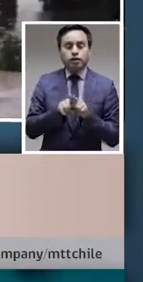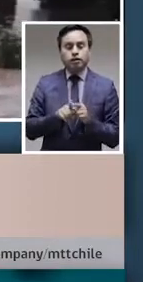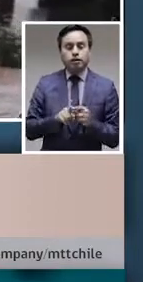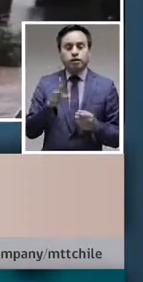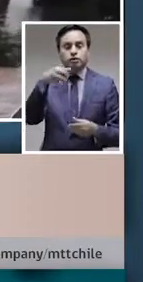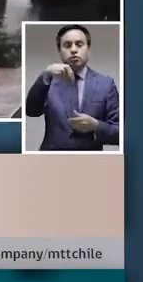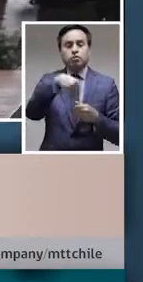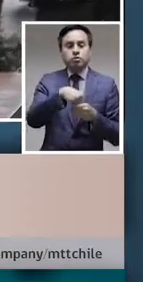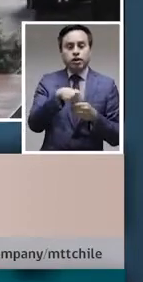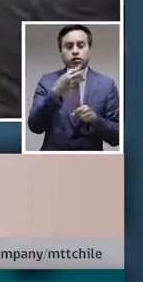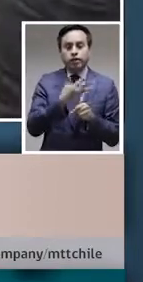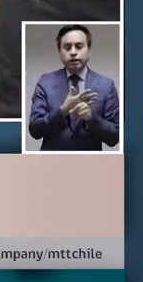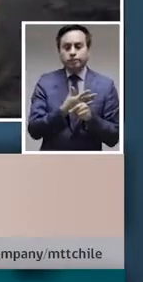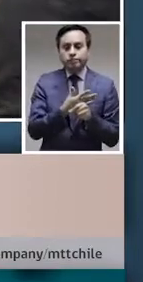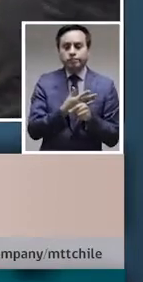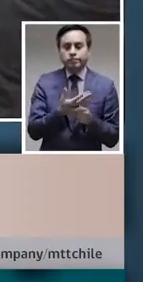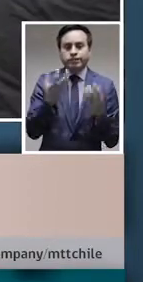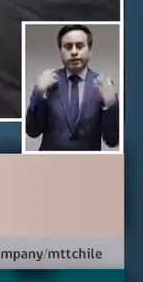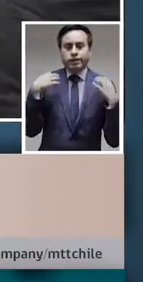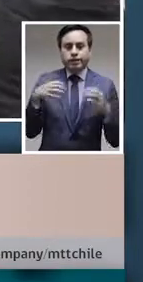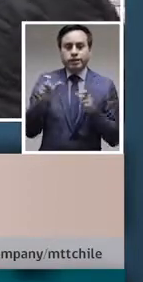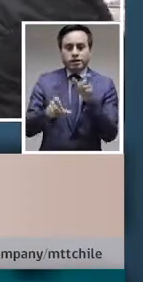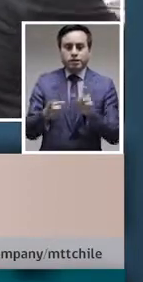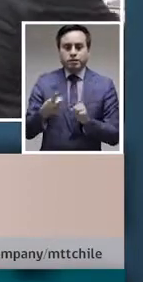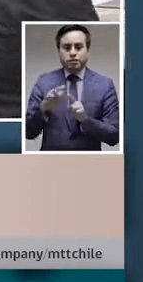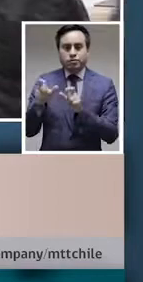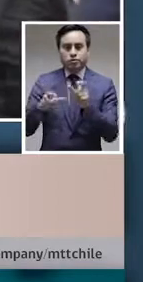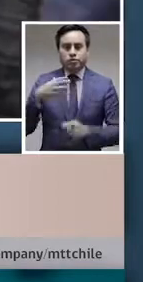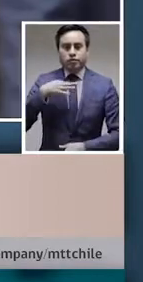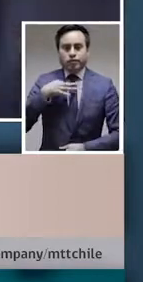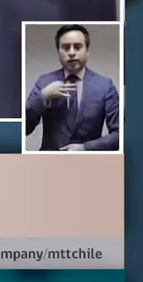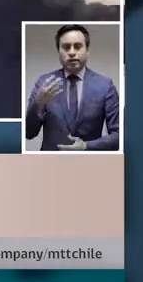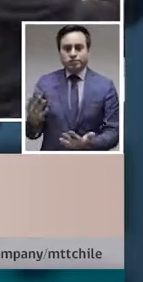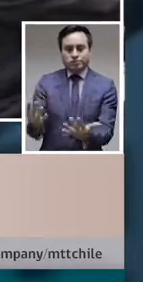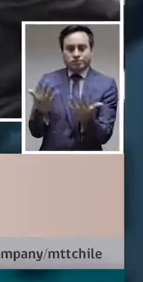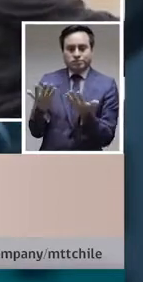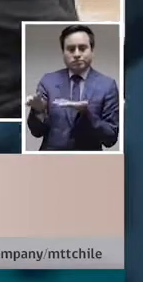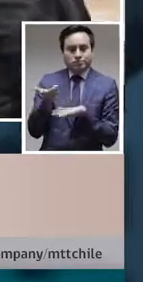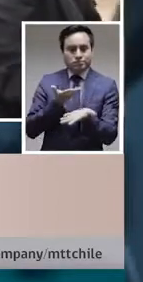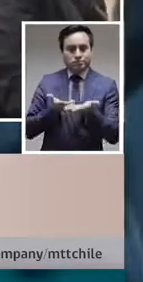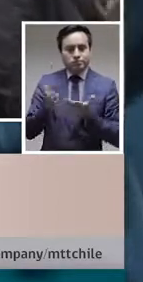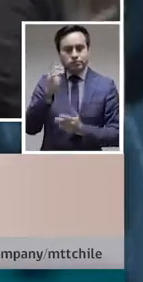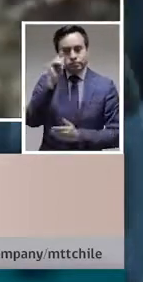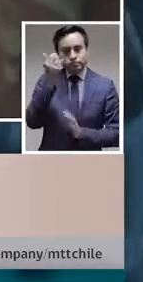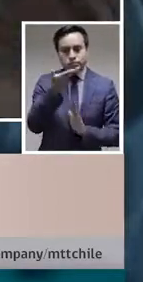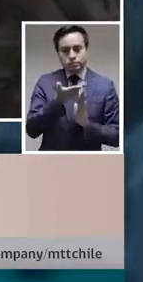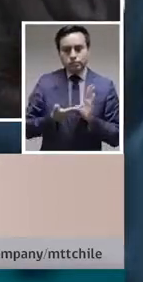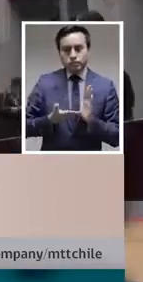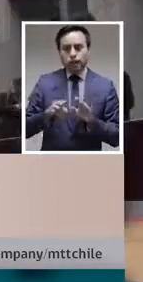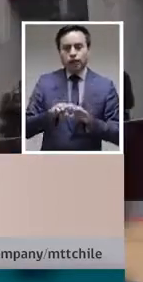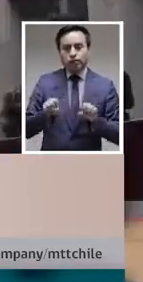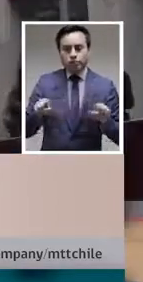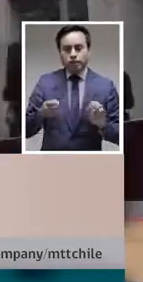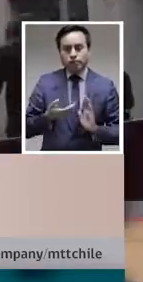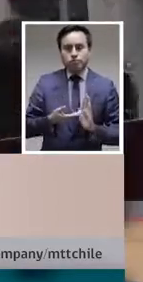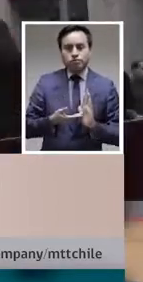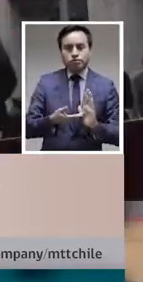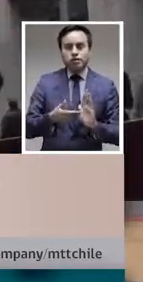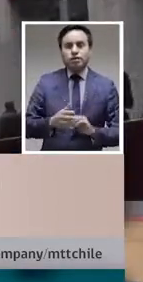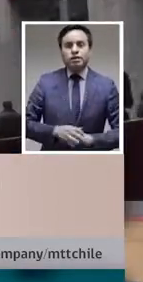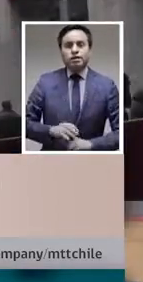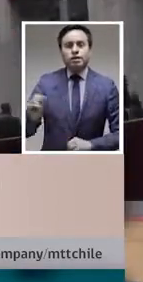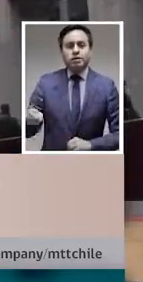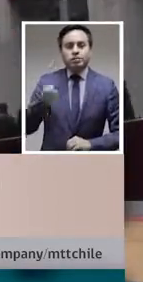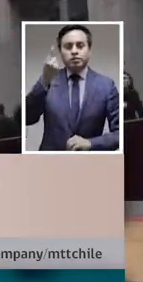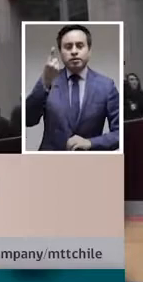incorporando tareas de participación ciudadana a las iniciativas que adoptamos.